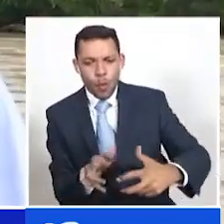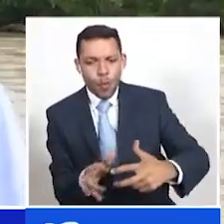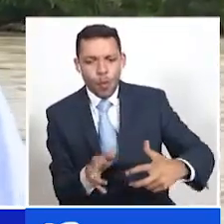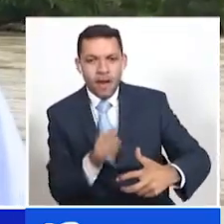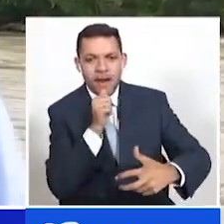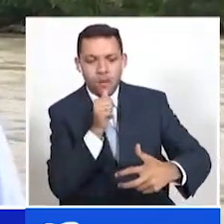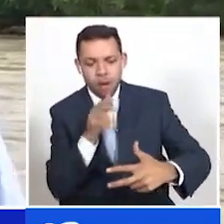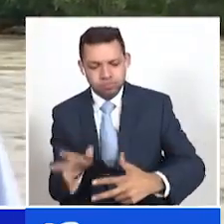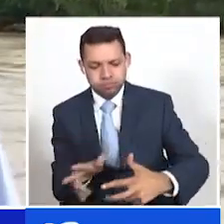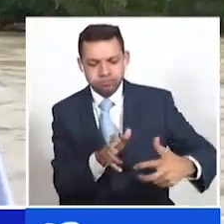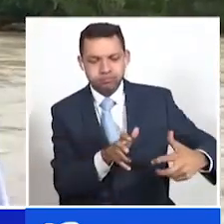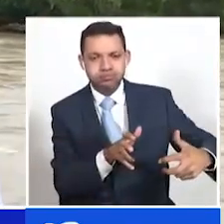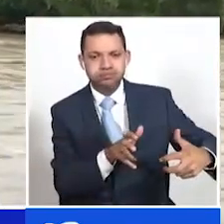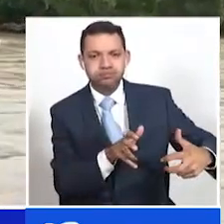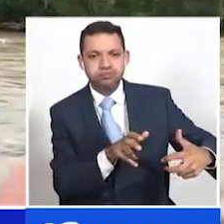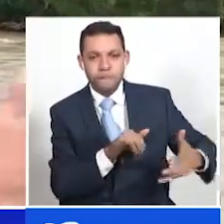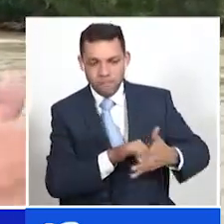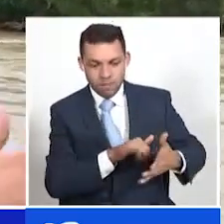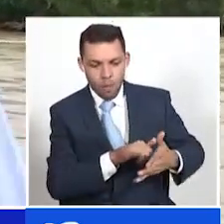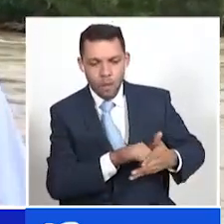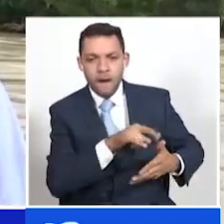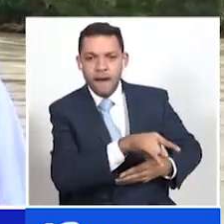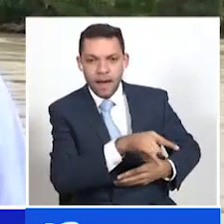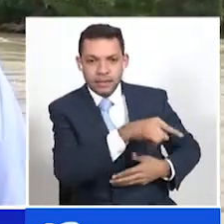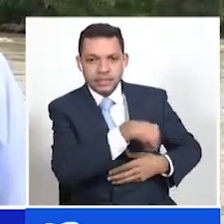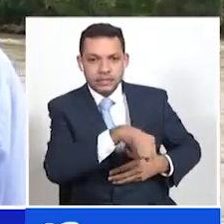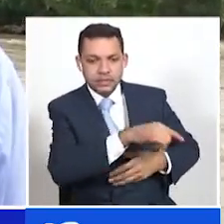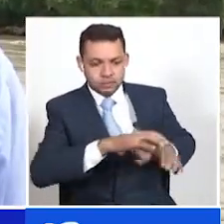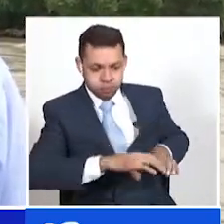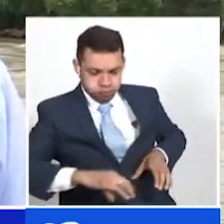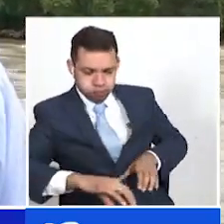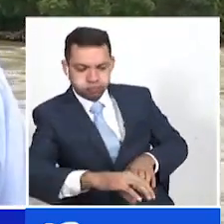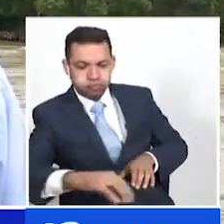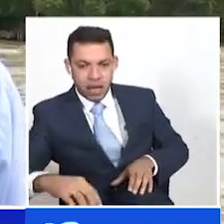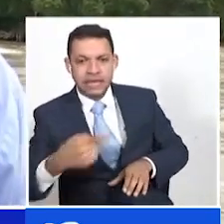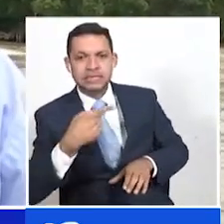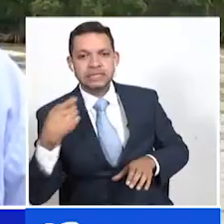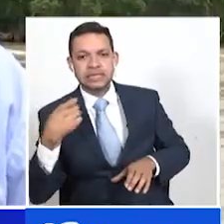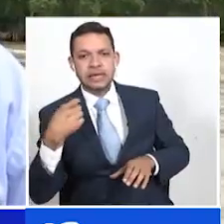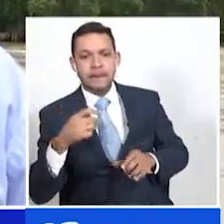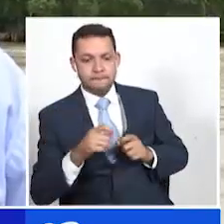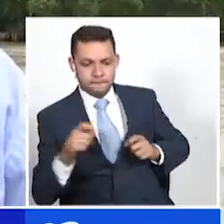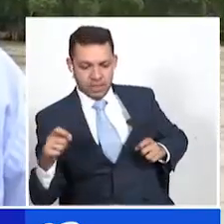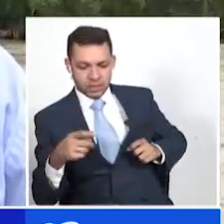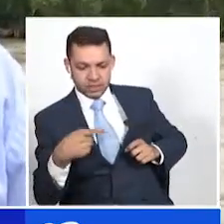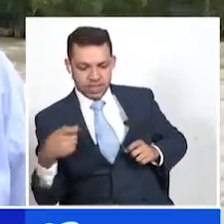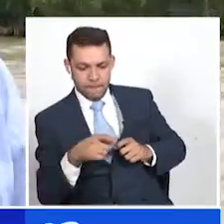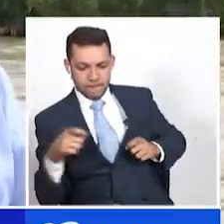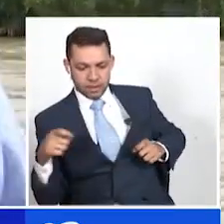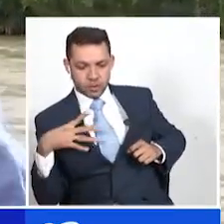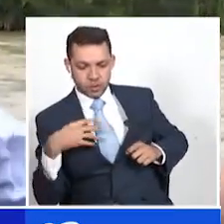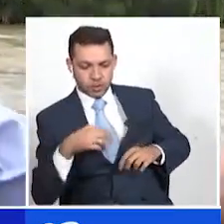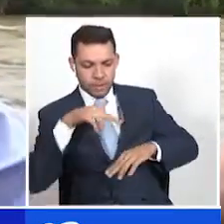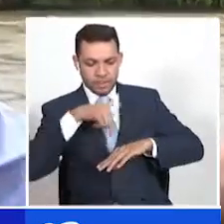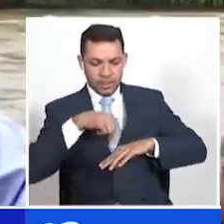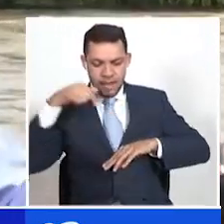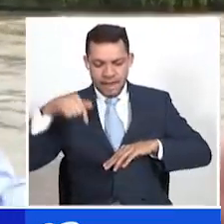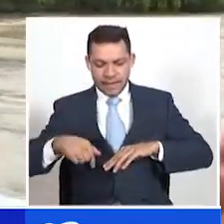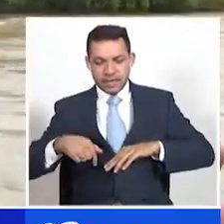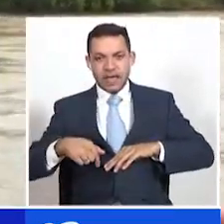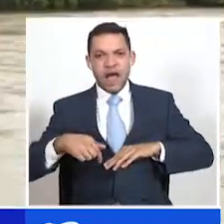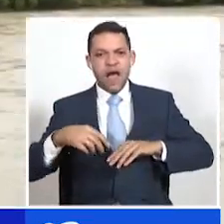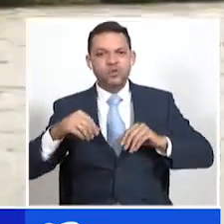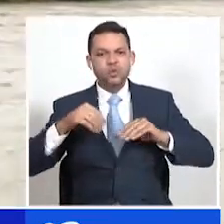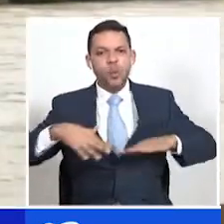personas. Pero por acá pasa esos 100 metros, ¿verdad? Muy seguramente podemos estar prácticamente encima de ellos. Entonces lo que está haciendo